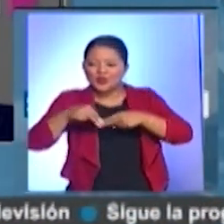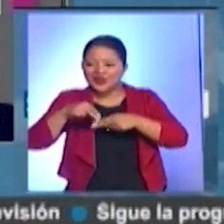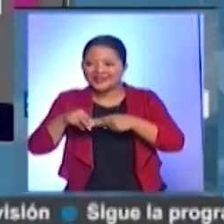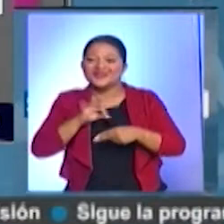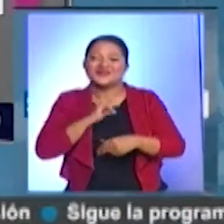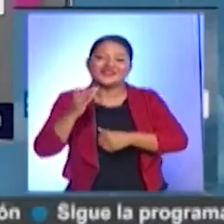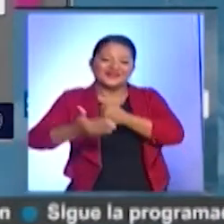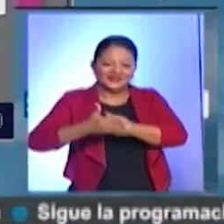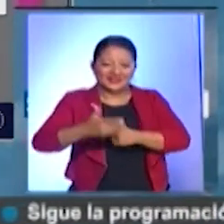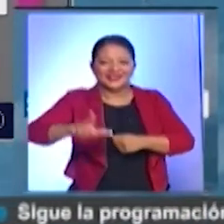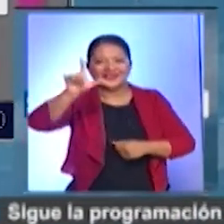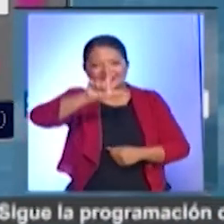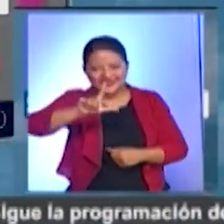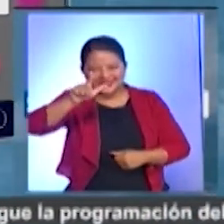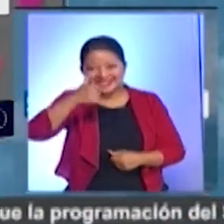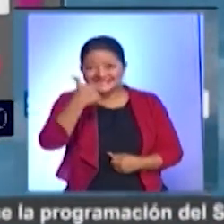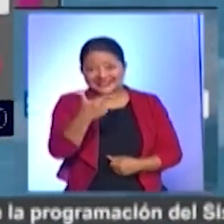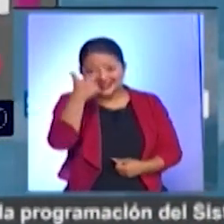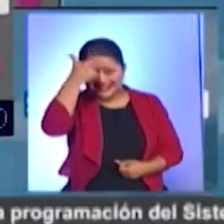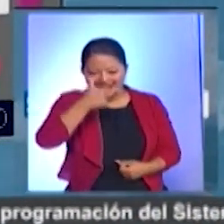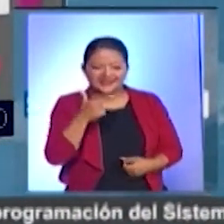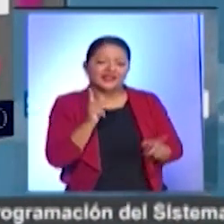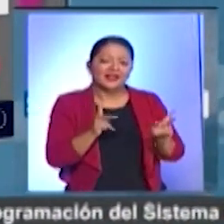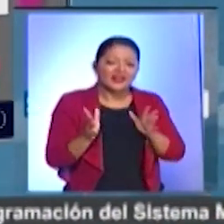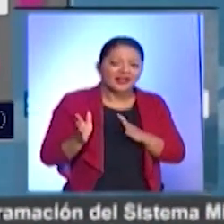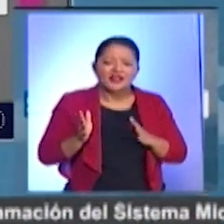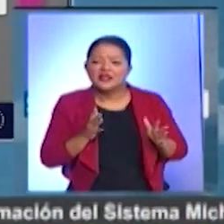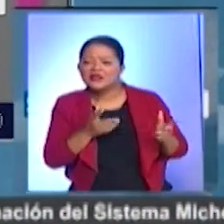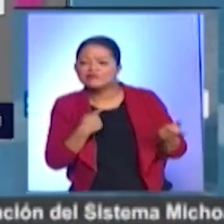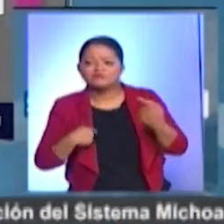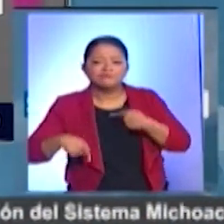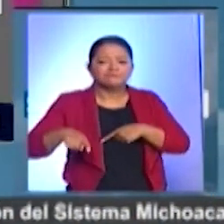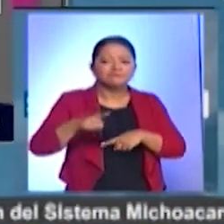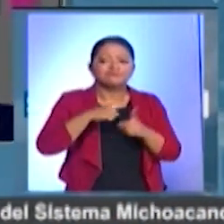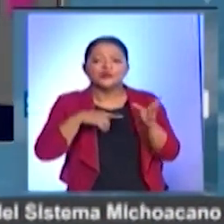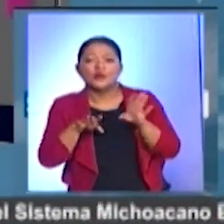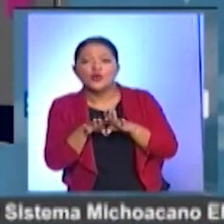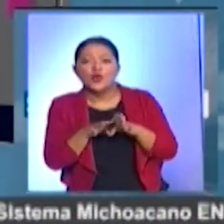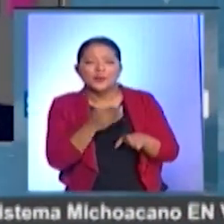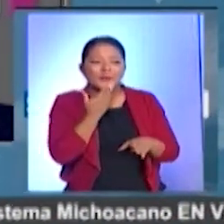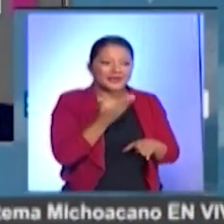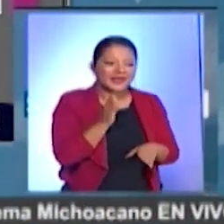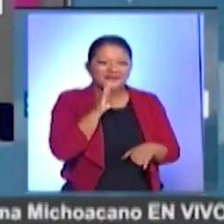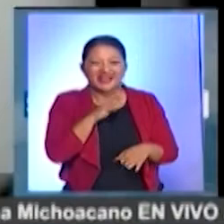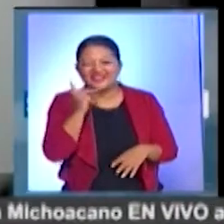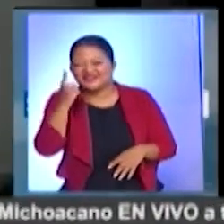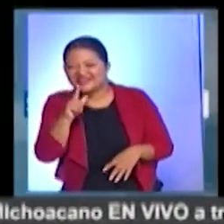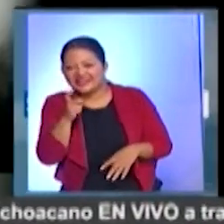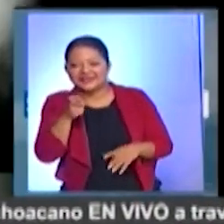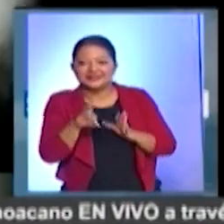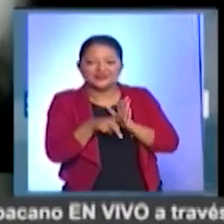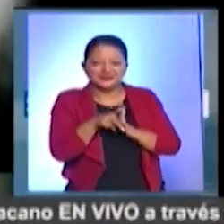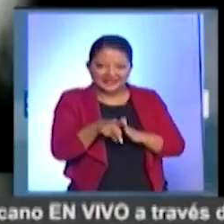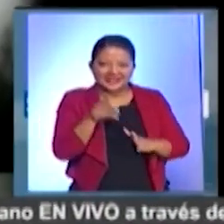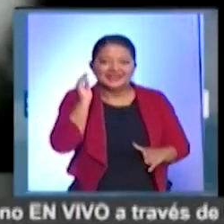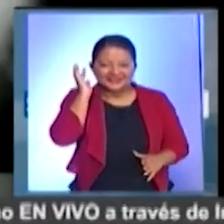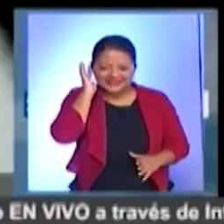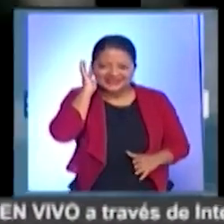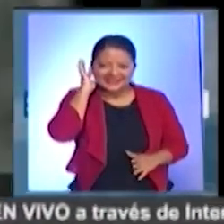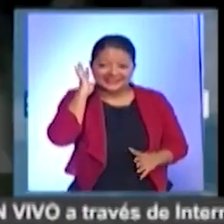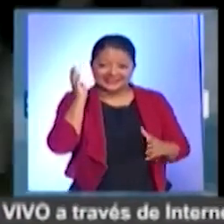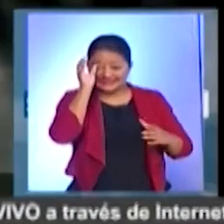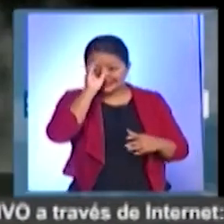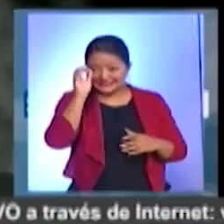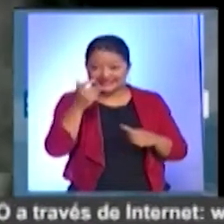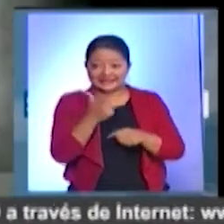el día lunes a la gente de la noche para que platicamos sobre lo bueno de la película ciencia en el séptimo